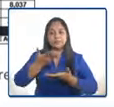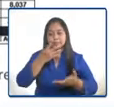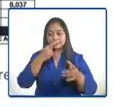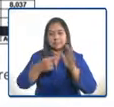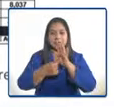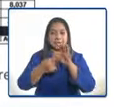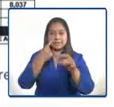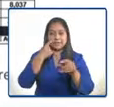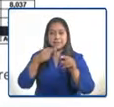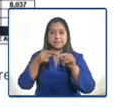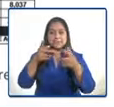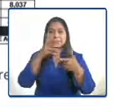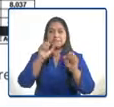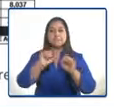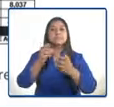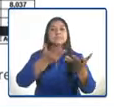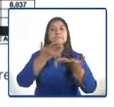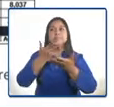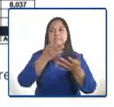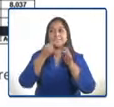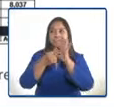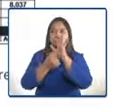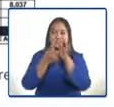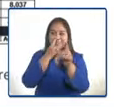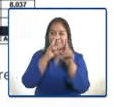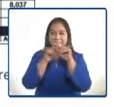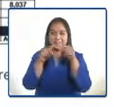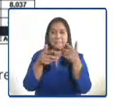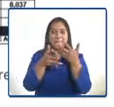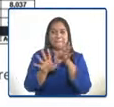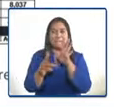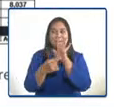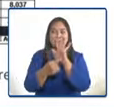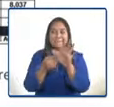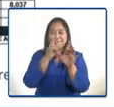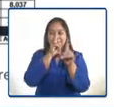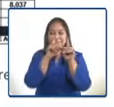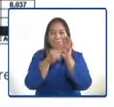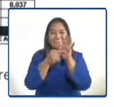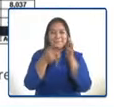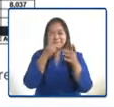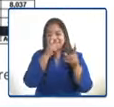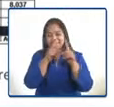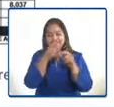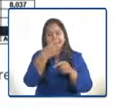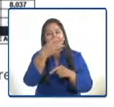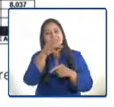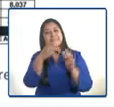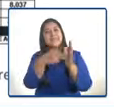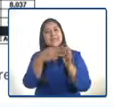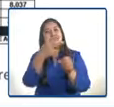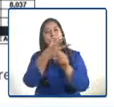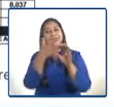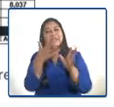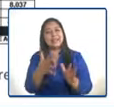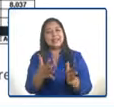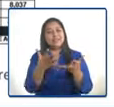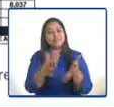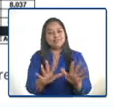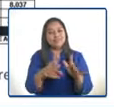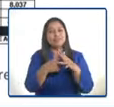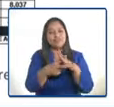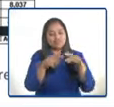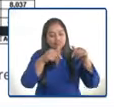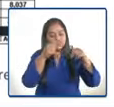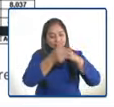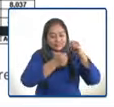poder ver que los podamos atender de esa misma manera. Así que en total aproximadamente 30,000 guatemaltecos a partir de este año, tanto